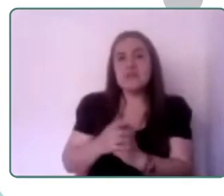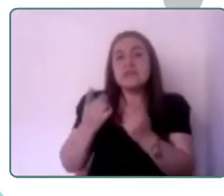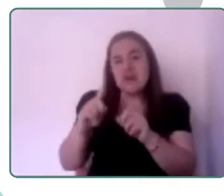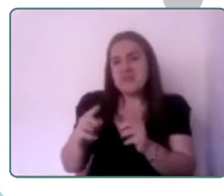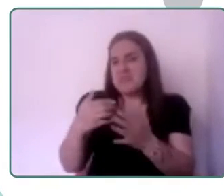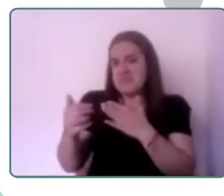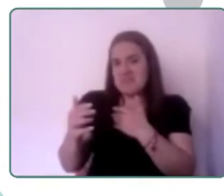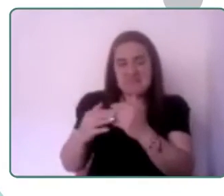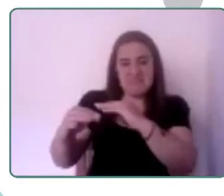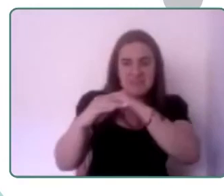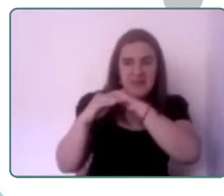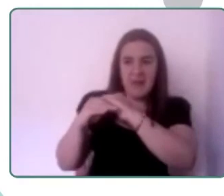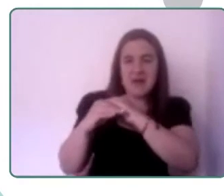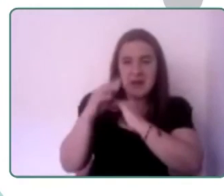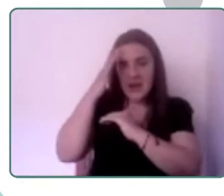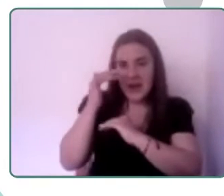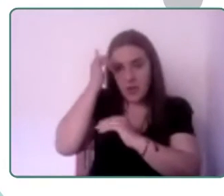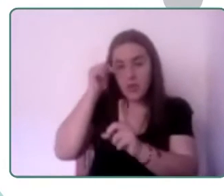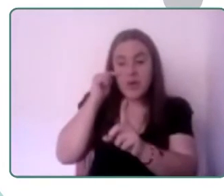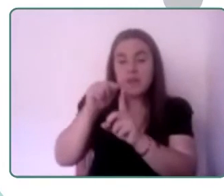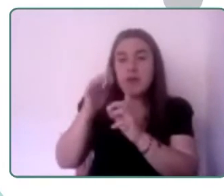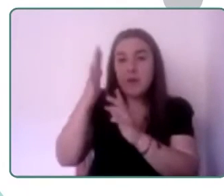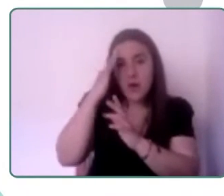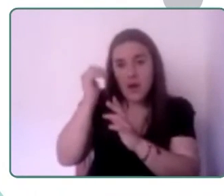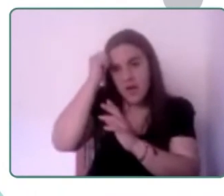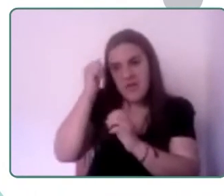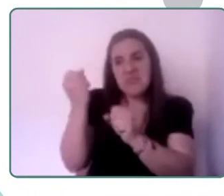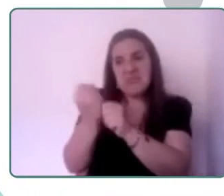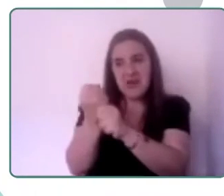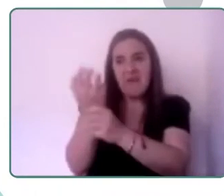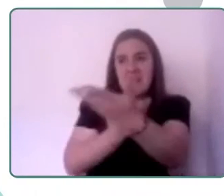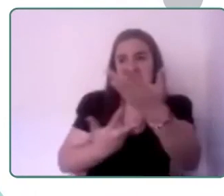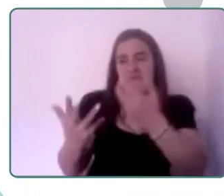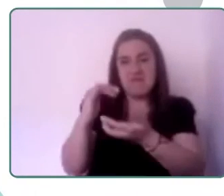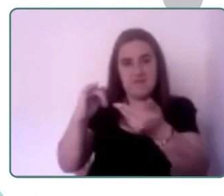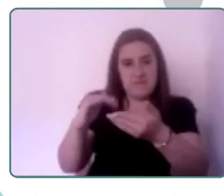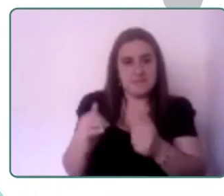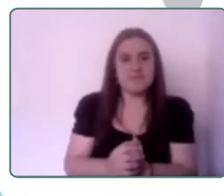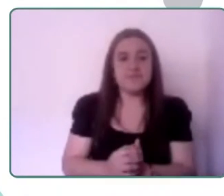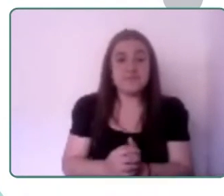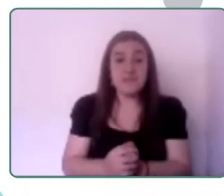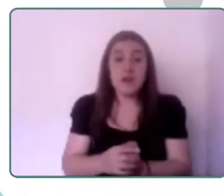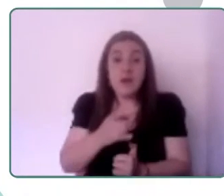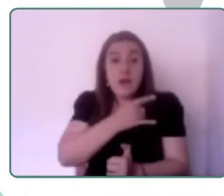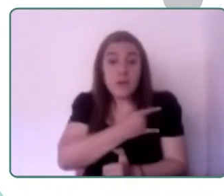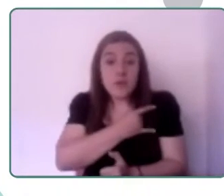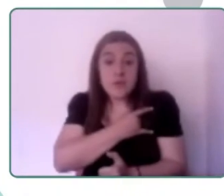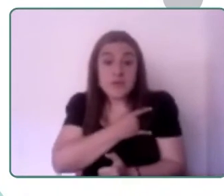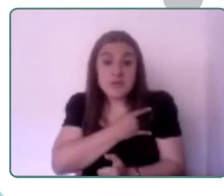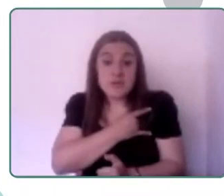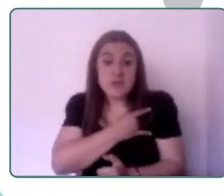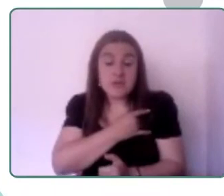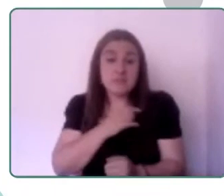a la formación ciudadana, la universidad insta hacia la práctica de los valores humanos y cristiano desde